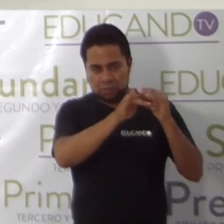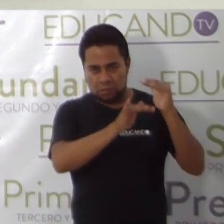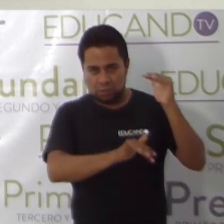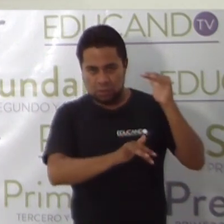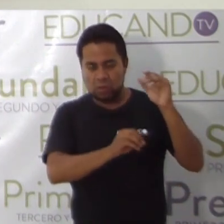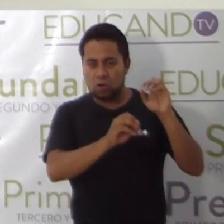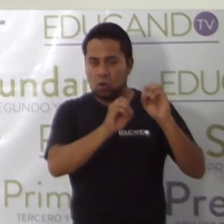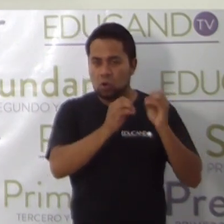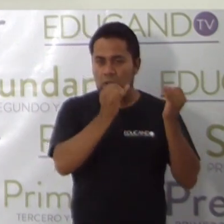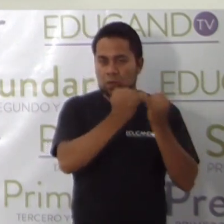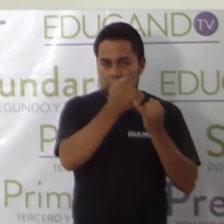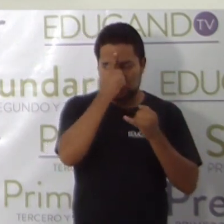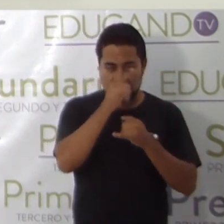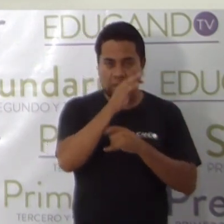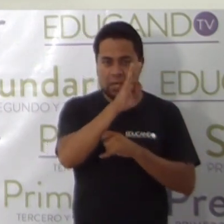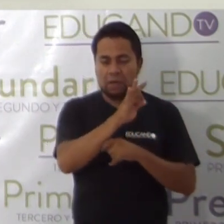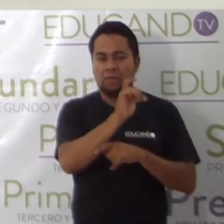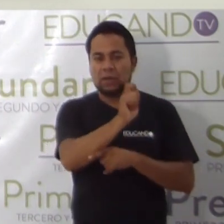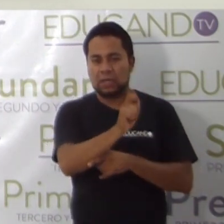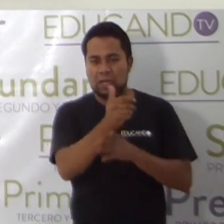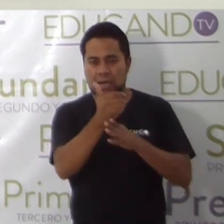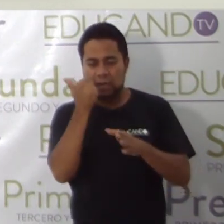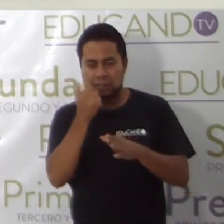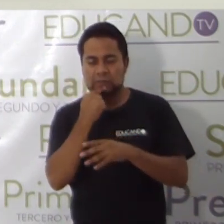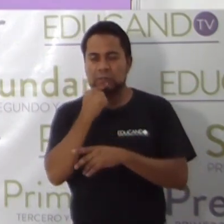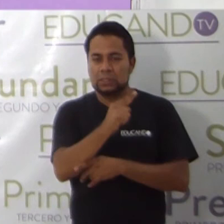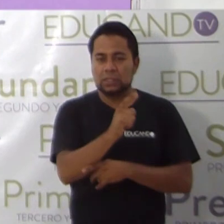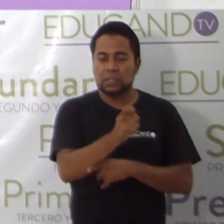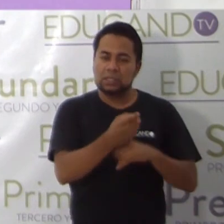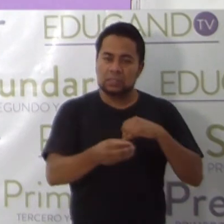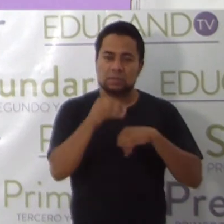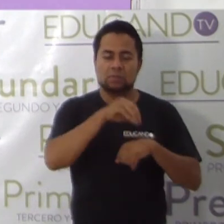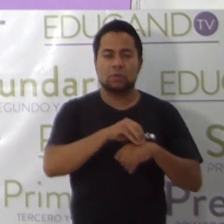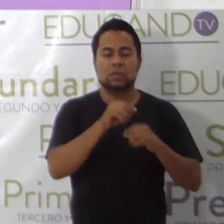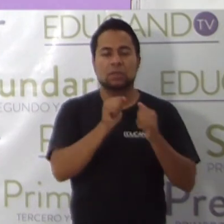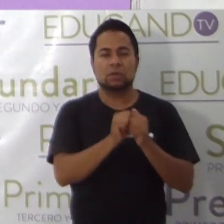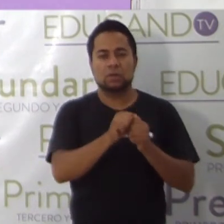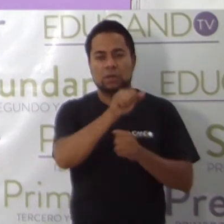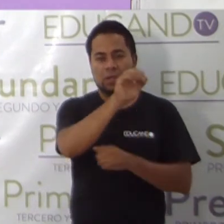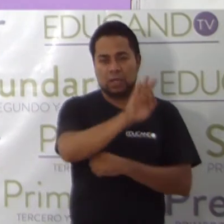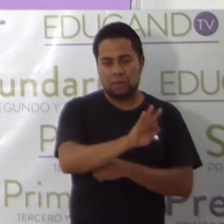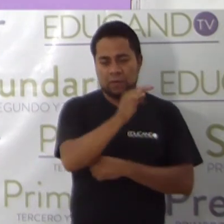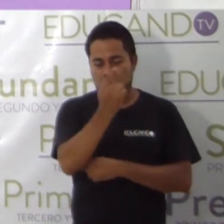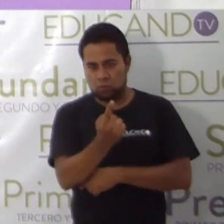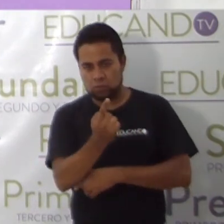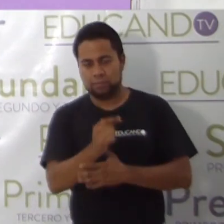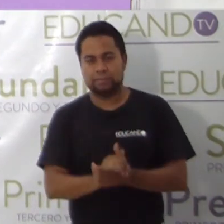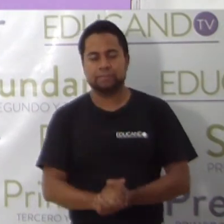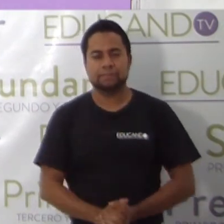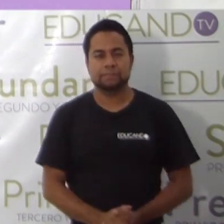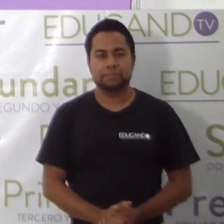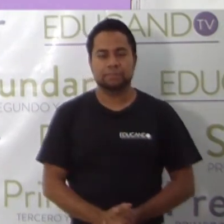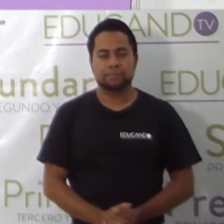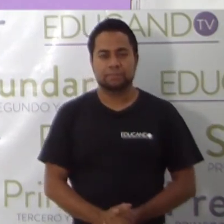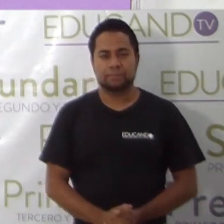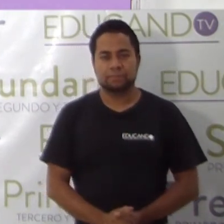o iguales al valor considerado. Se representa por F1, ¿sí? Así es, con